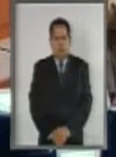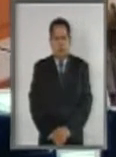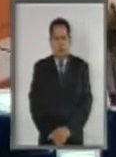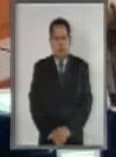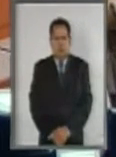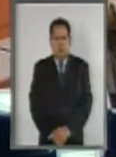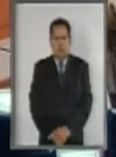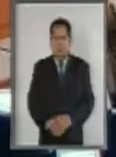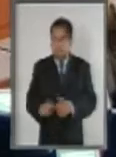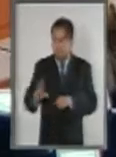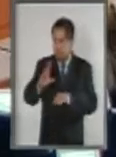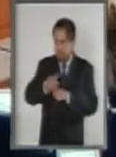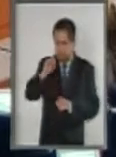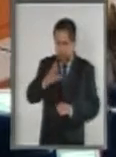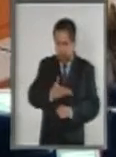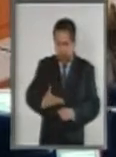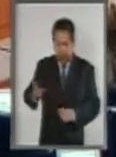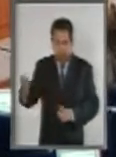Con el permiso de la presidencia,